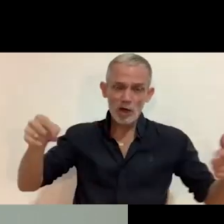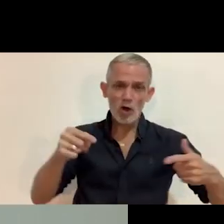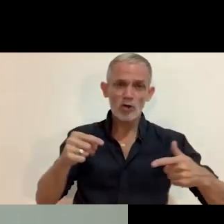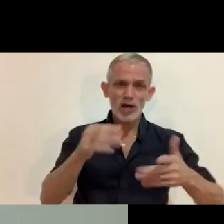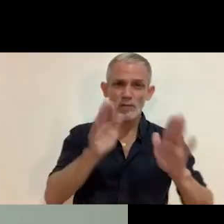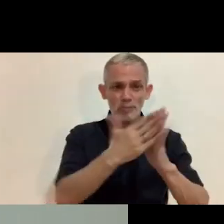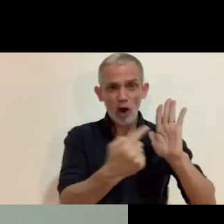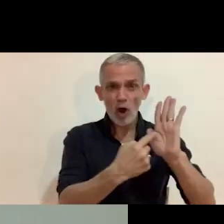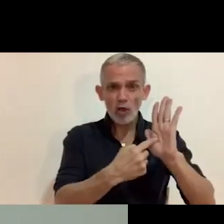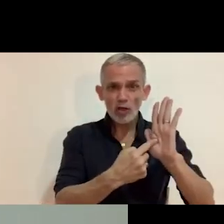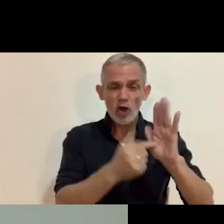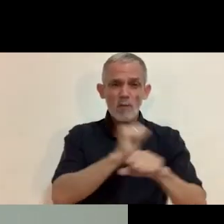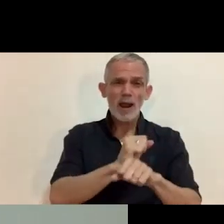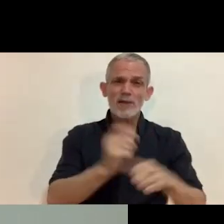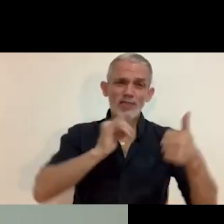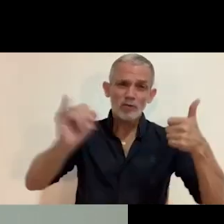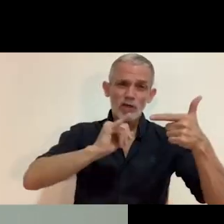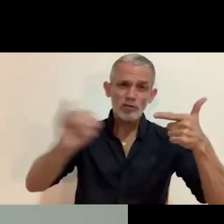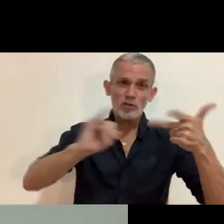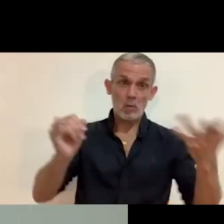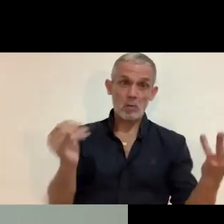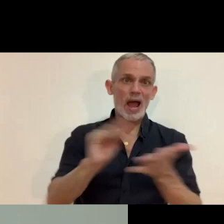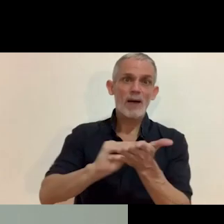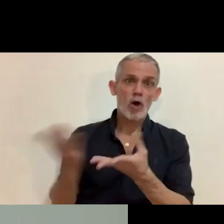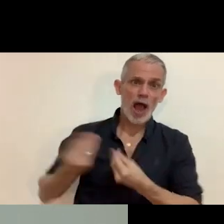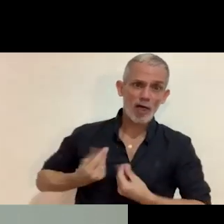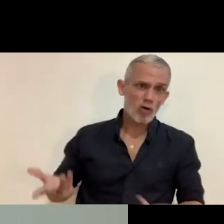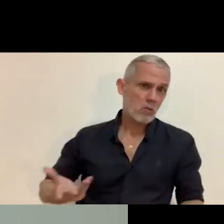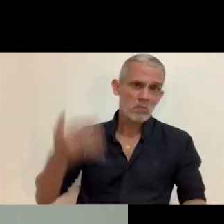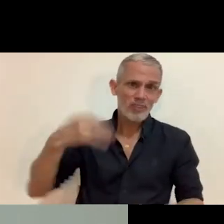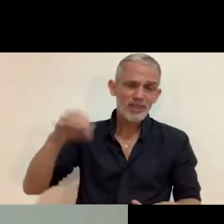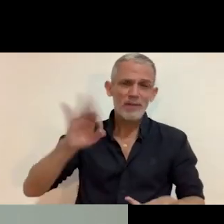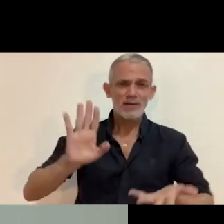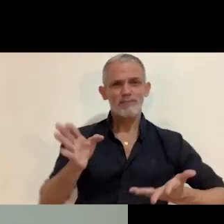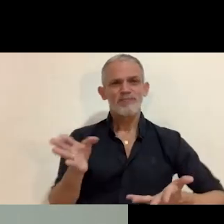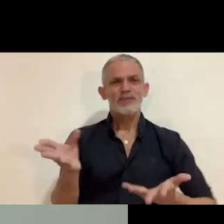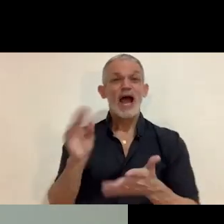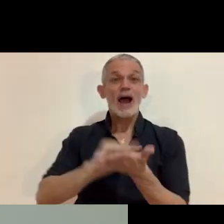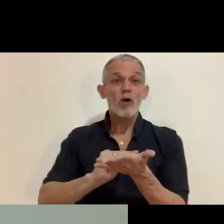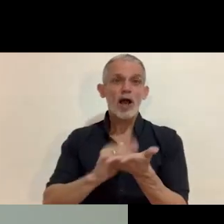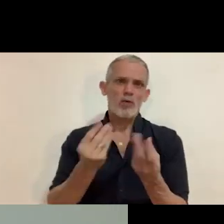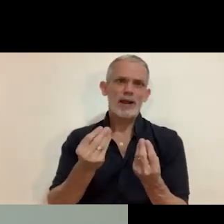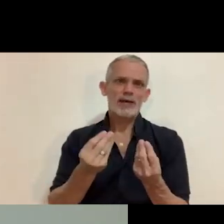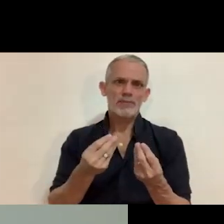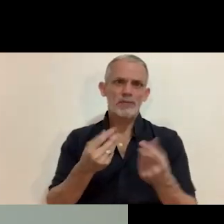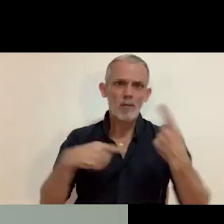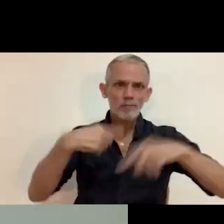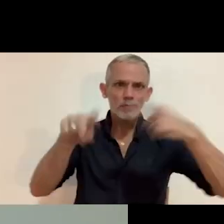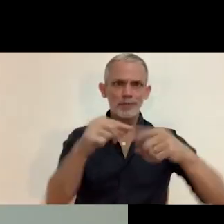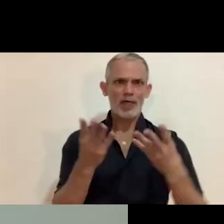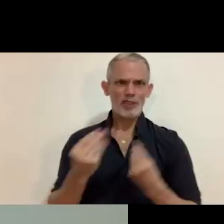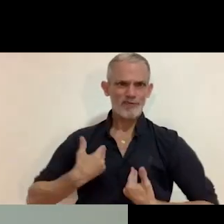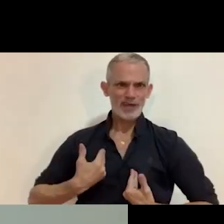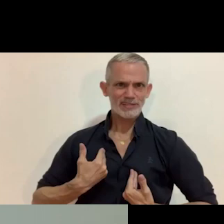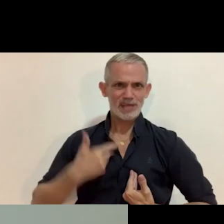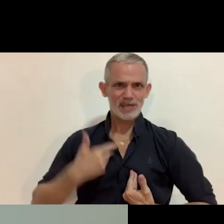Penal, va a tener que recurrir a un defensor o tener un defensor oficial que se haga cargo de la defensa. A lo